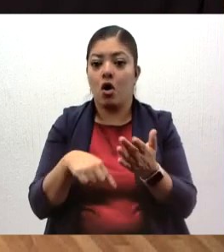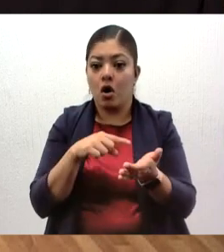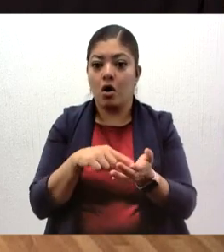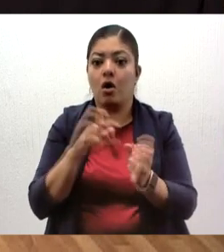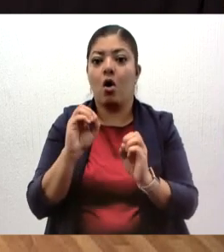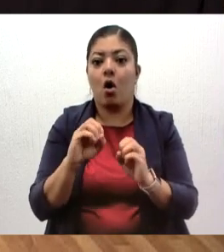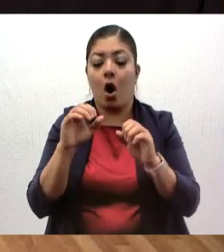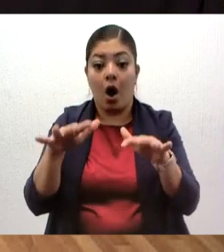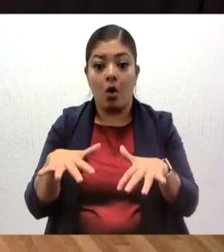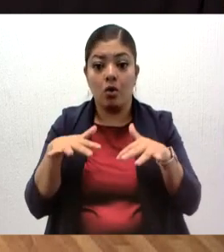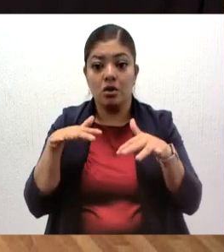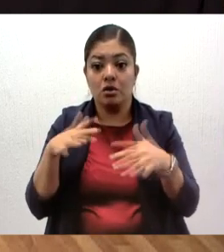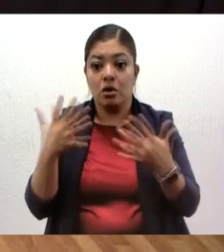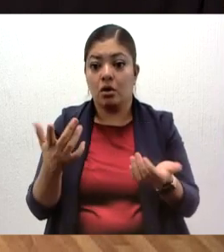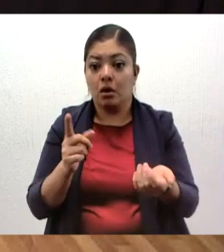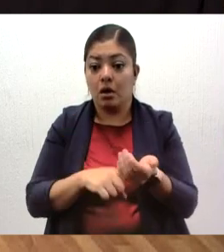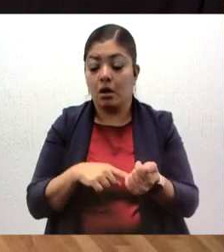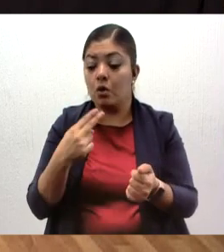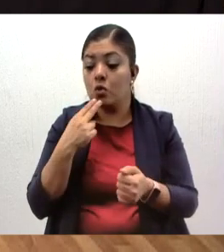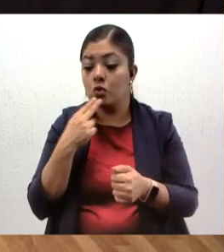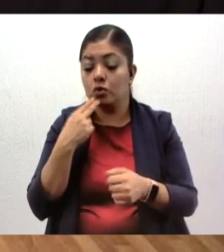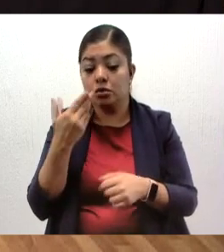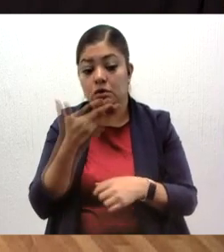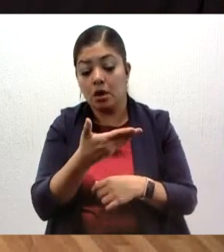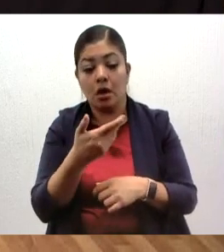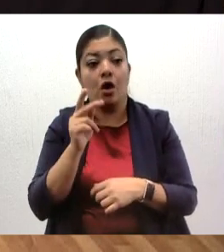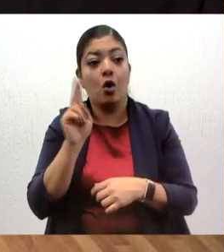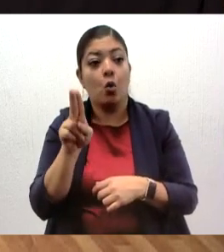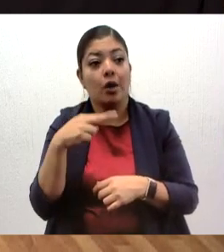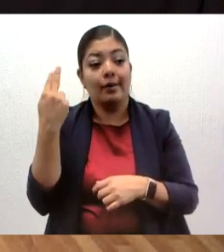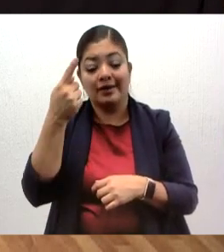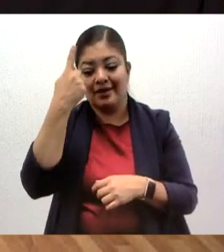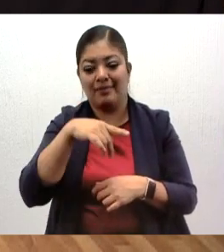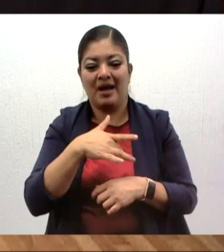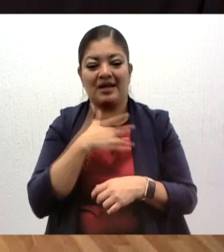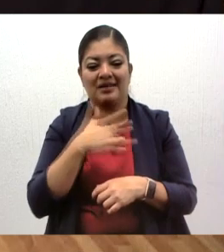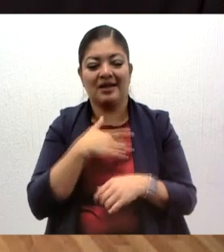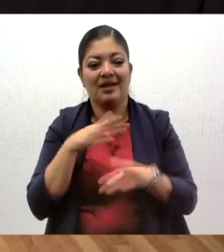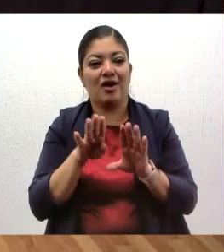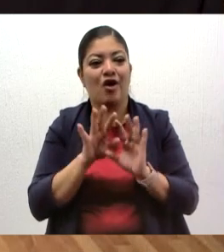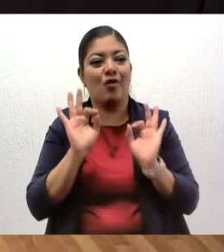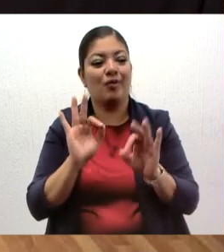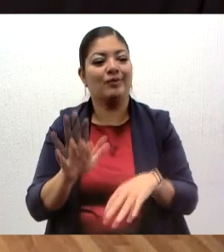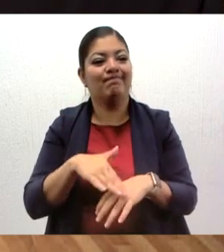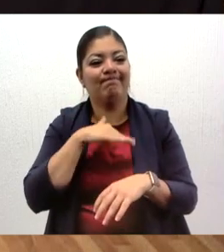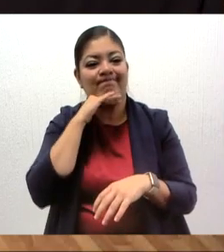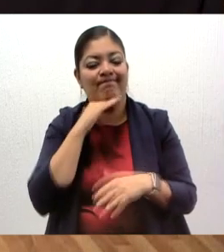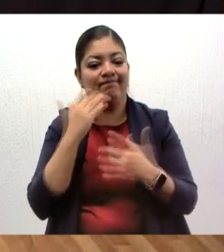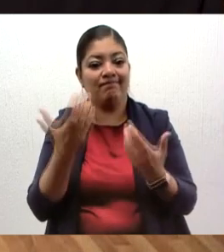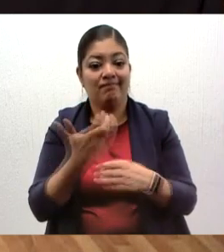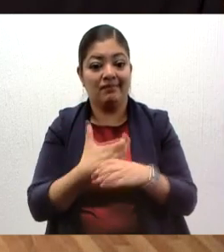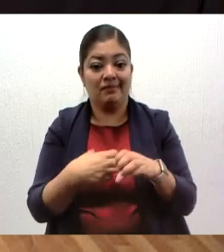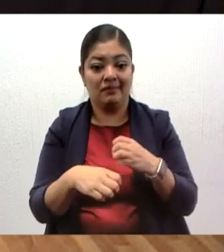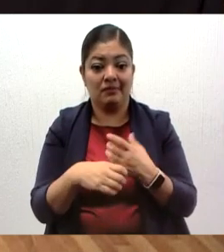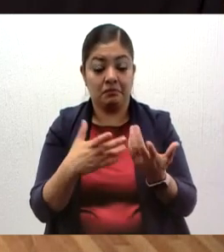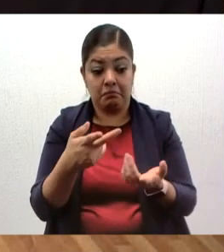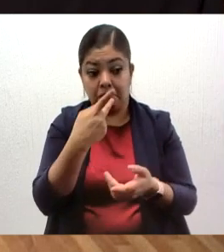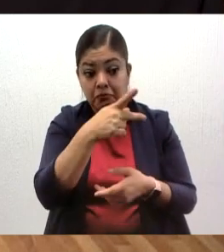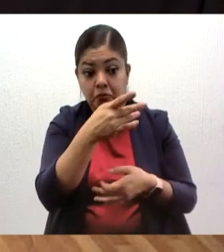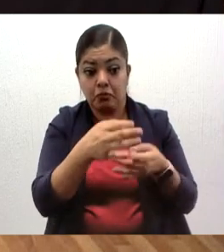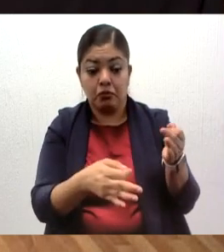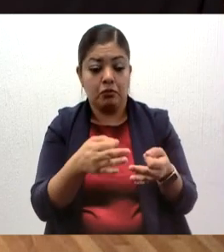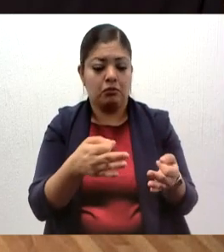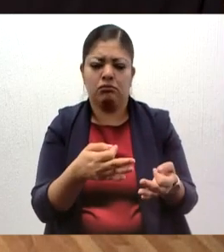ha usado a la universidad como moneda de cambio para satisfacer tales o cuales peticiones y a su juicio queda no es en este